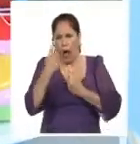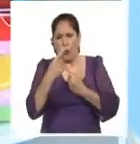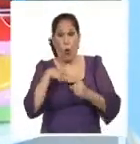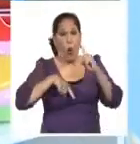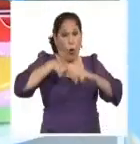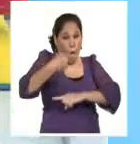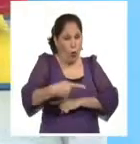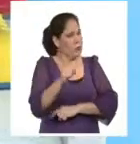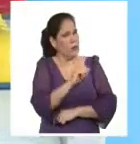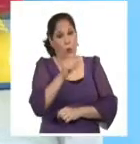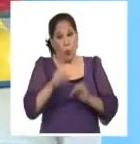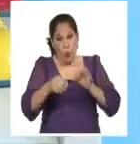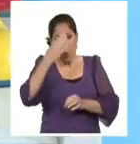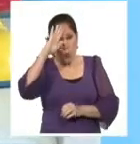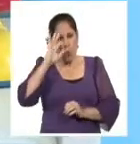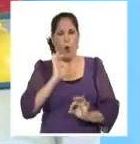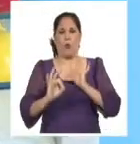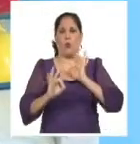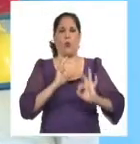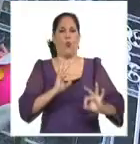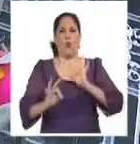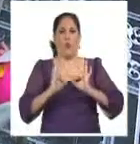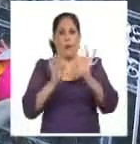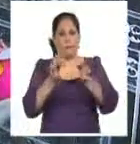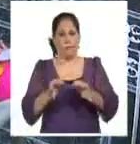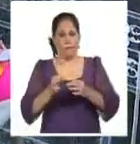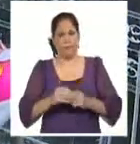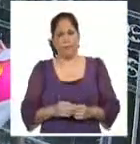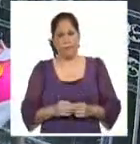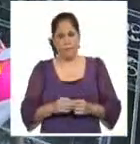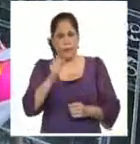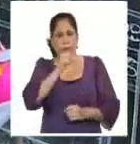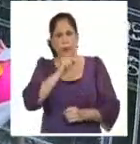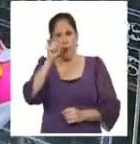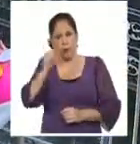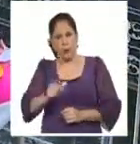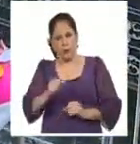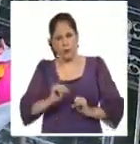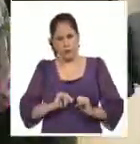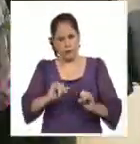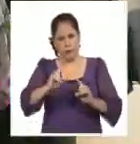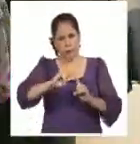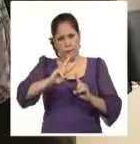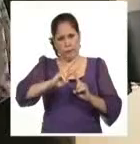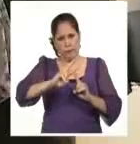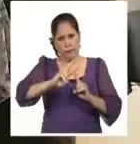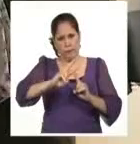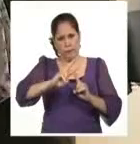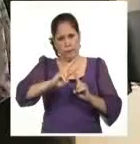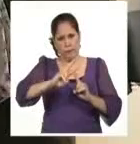niñas niños y adolescentes adam moore el sistema informativo de la televisión cubana